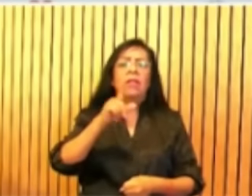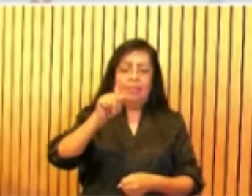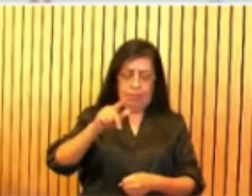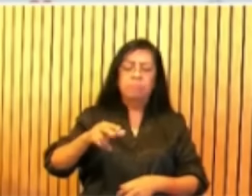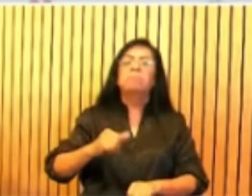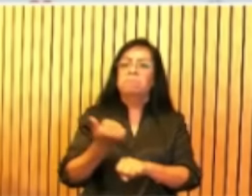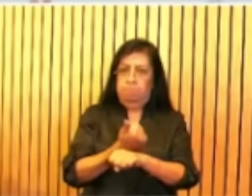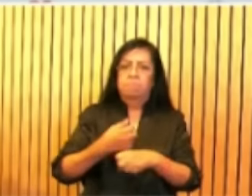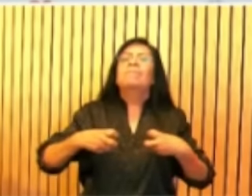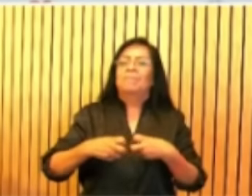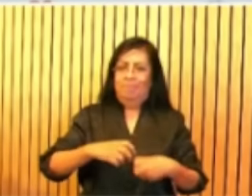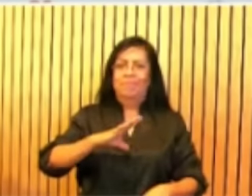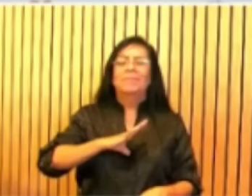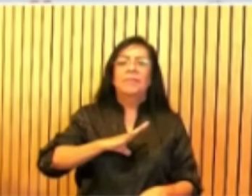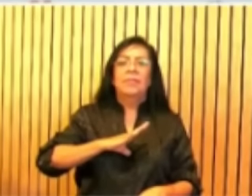tenis.